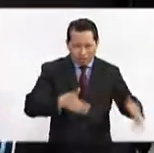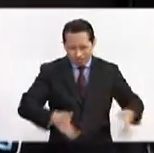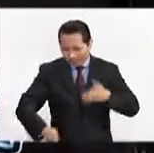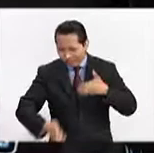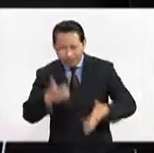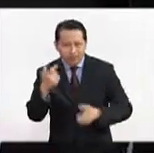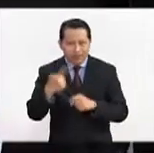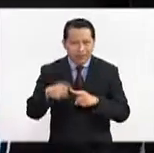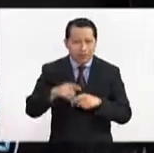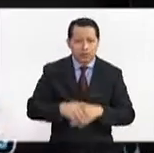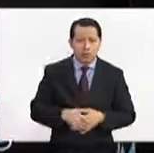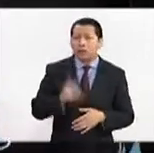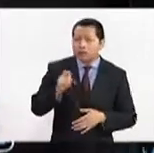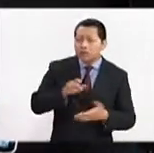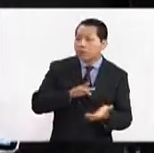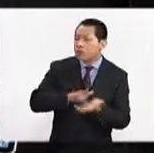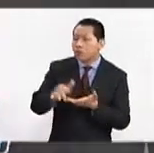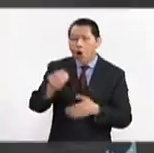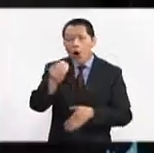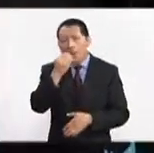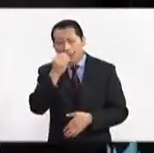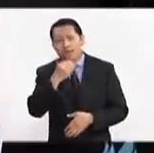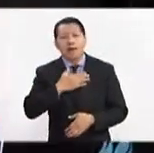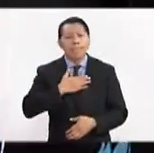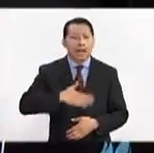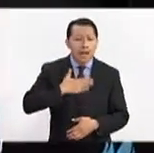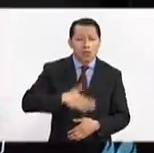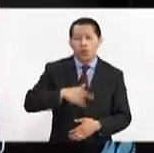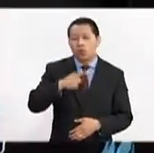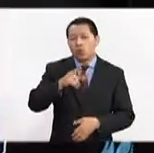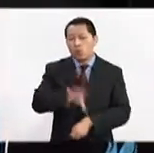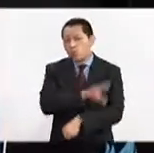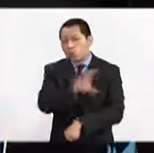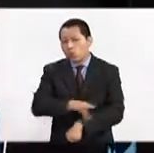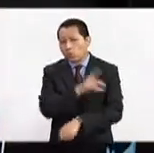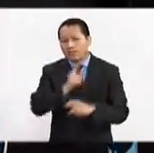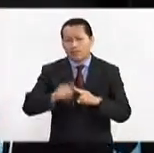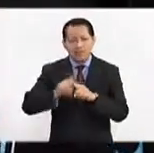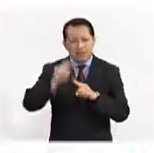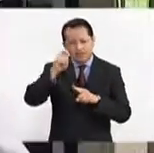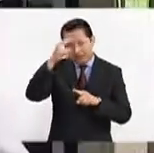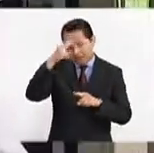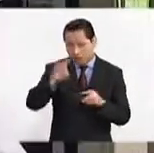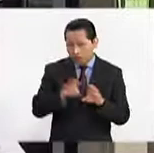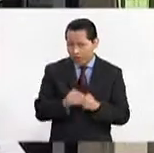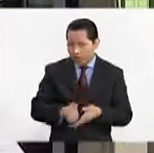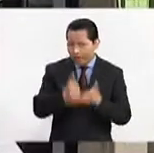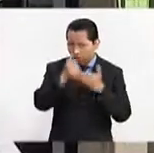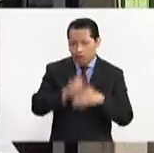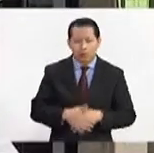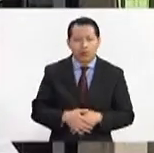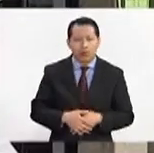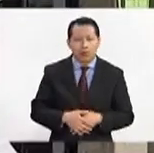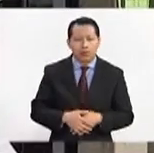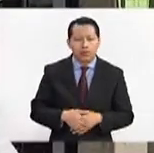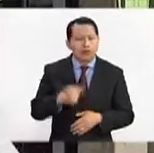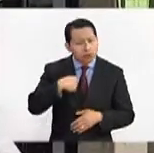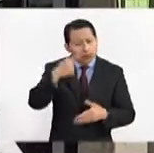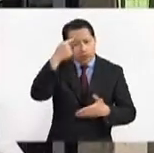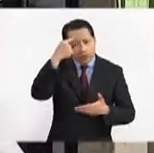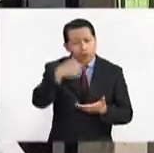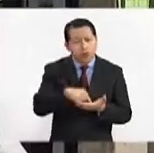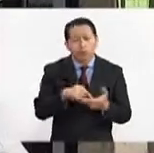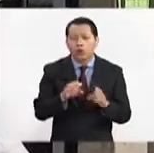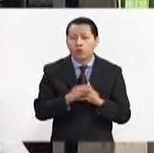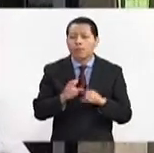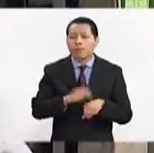apoyar en la comida, baño, luz. Todos estamos dando como mexicanos un granito de arena, ¿no? Yo creo que es